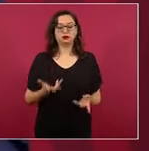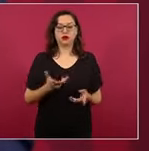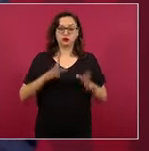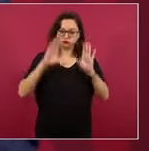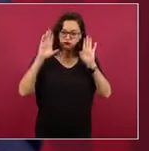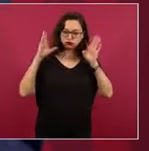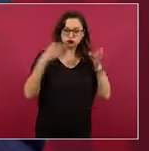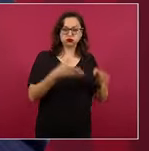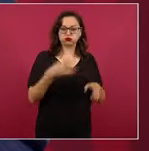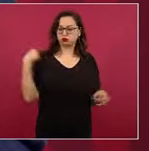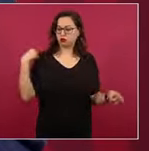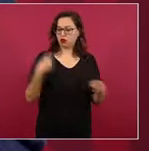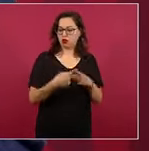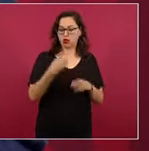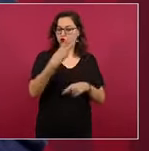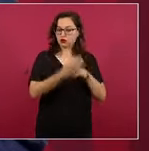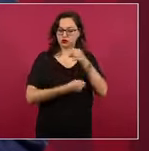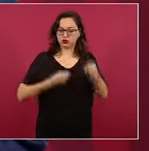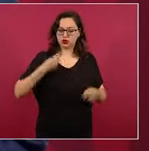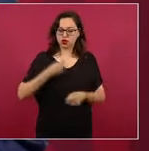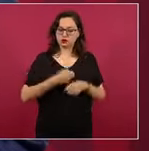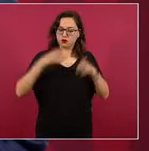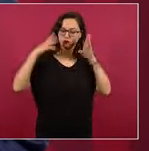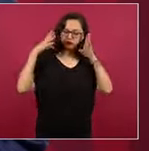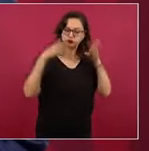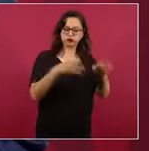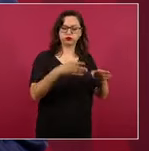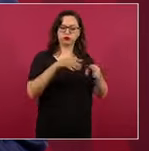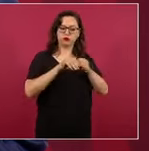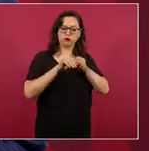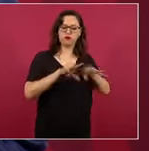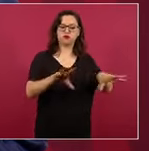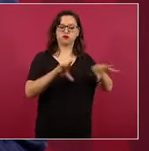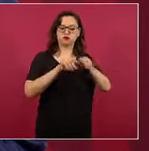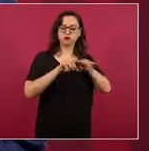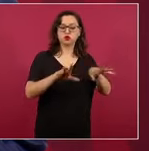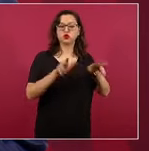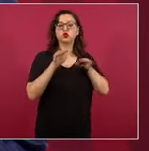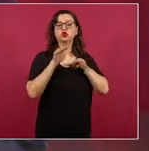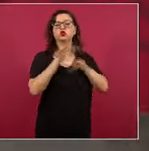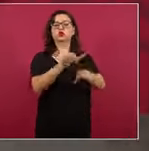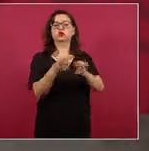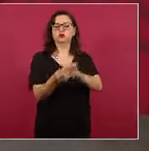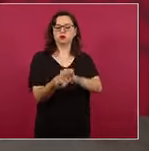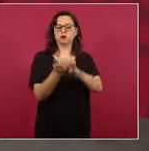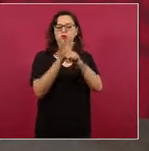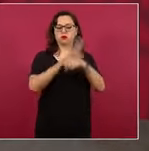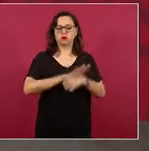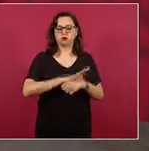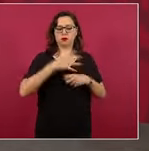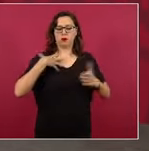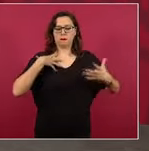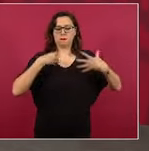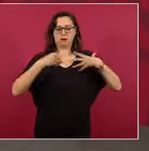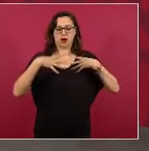toda la información a la pandemia, porque así